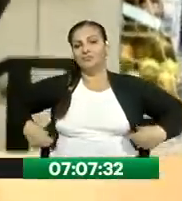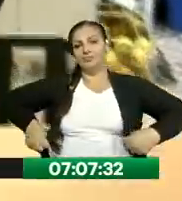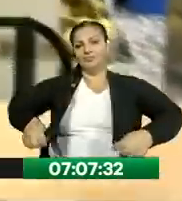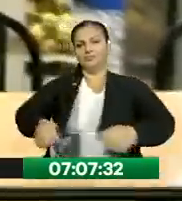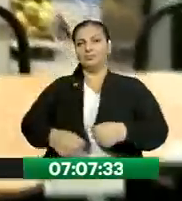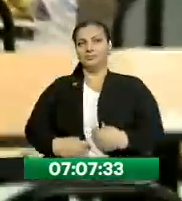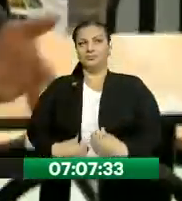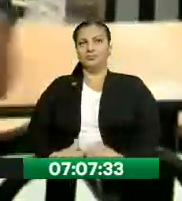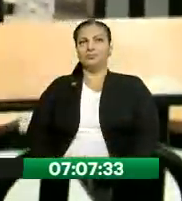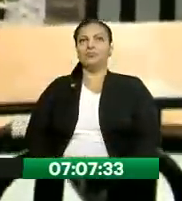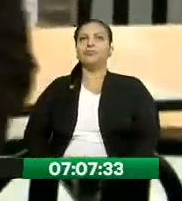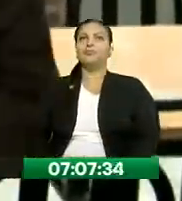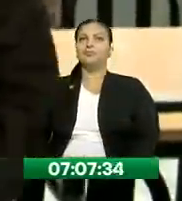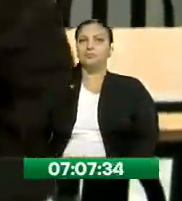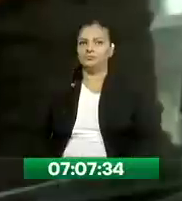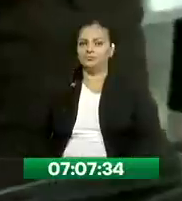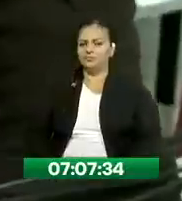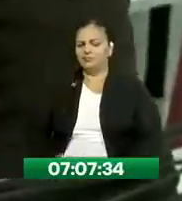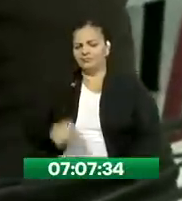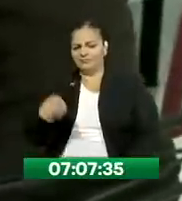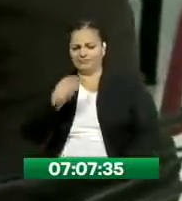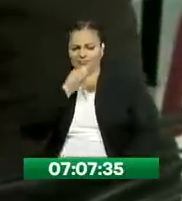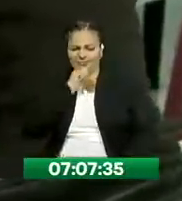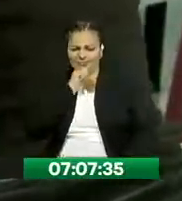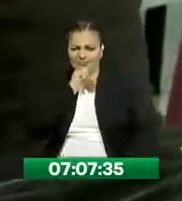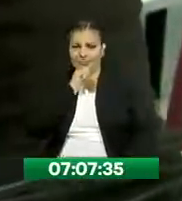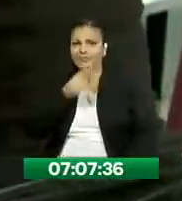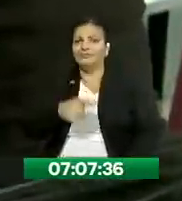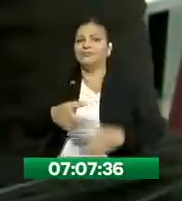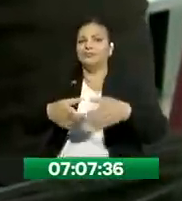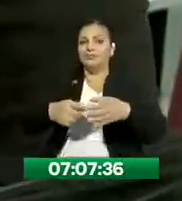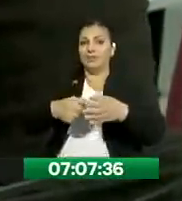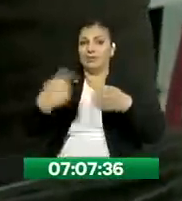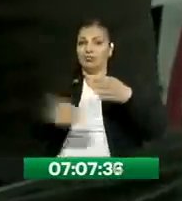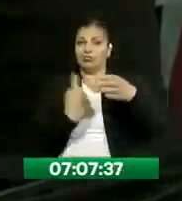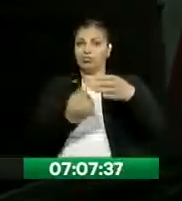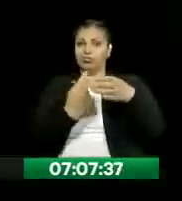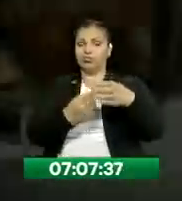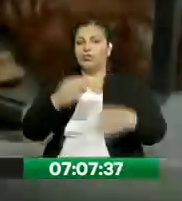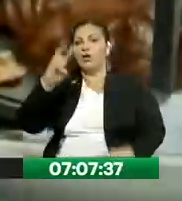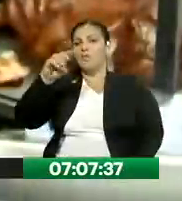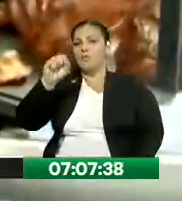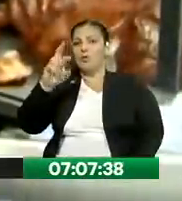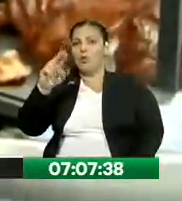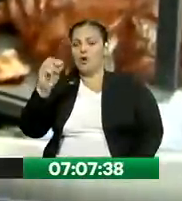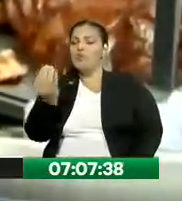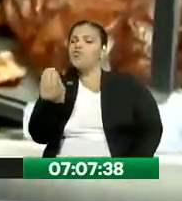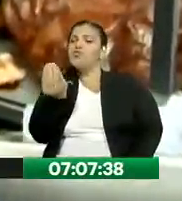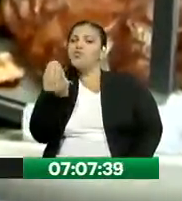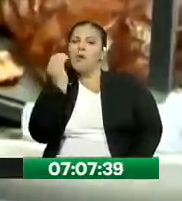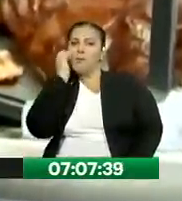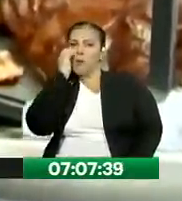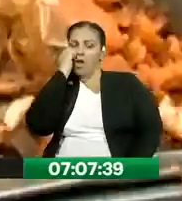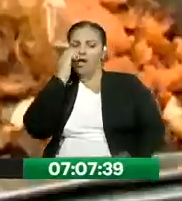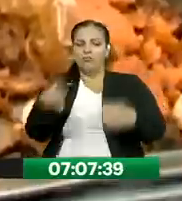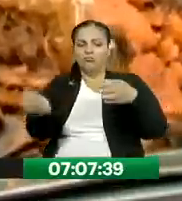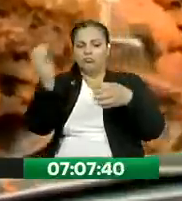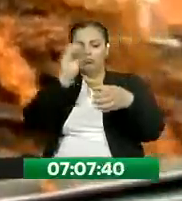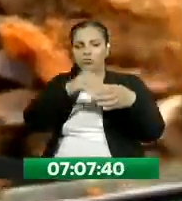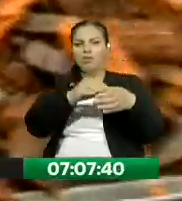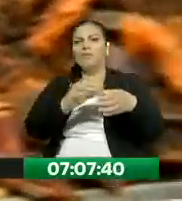Cosas ricas y para algunos extrañas, que si no lo ha probado, debería serlo. Variedad en la comida quiteña es lo que